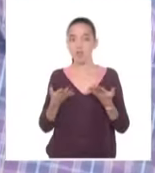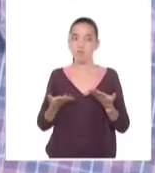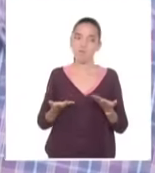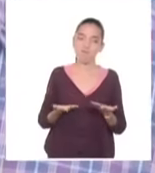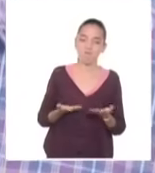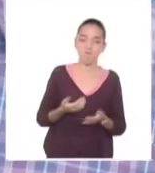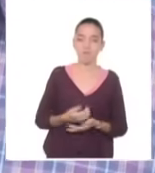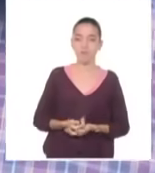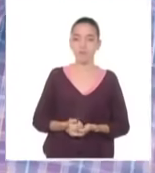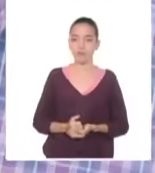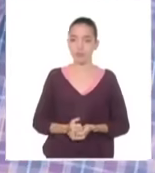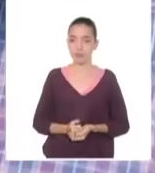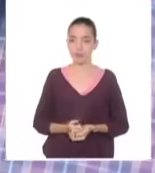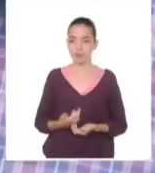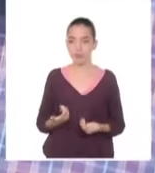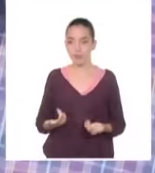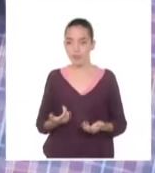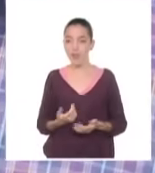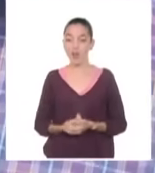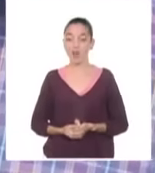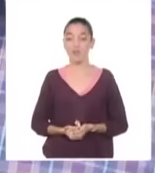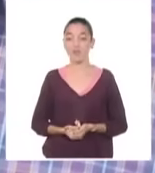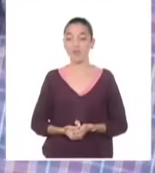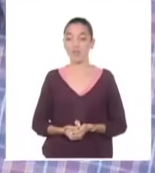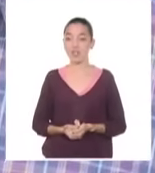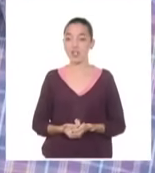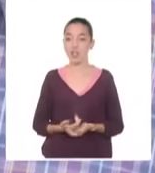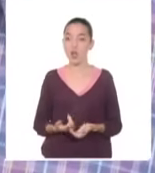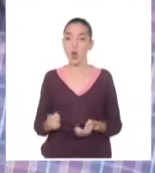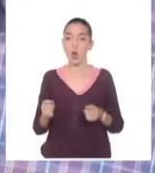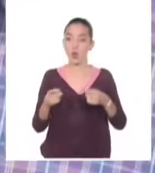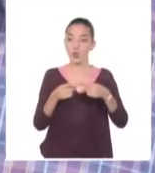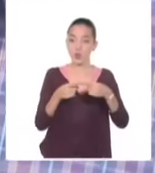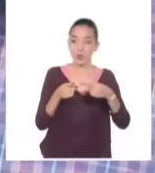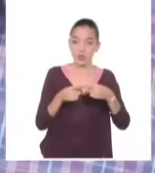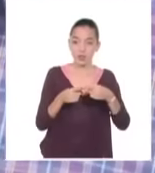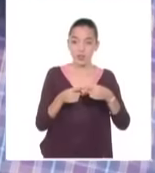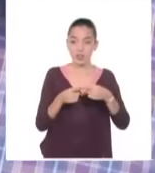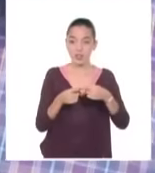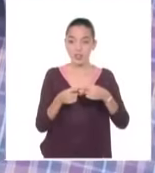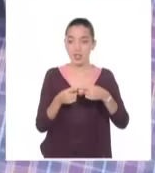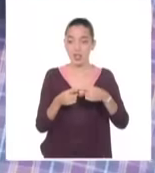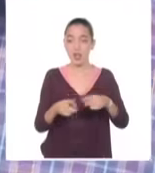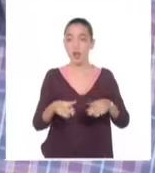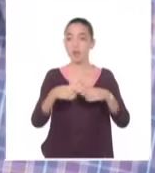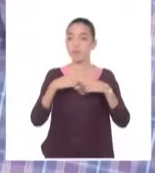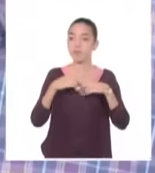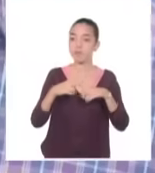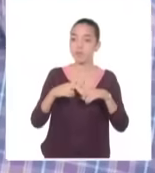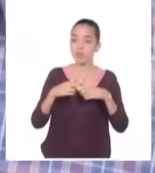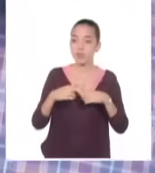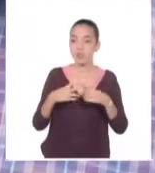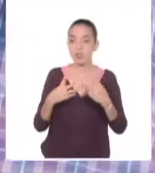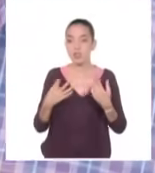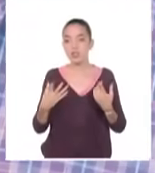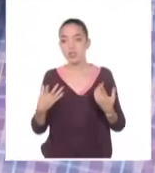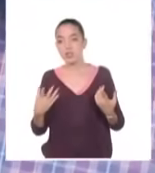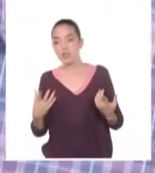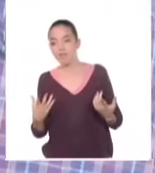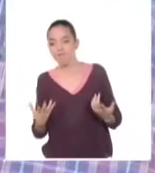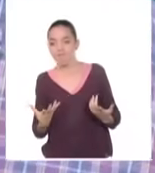varias coincidencias. Uno, la carga de mantenimiento con una unidad de mantenimiento como Felton,